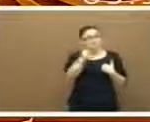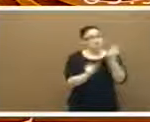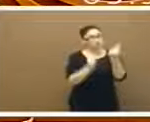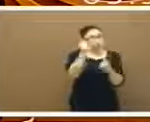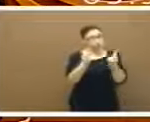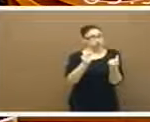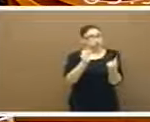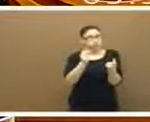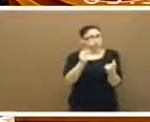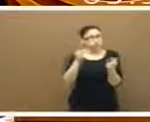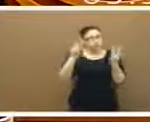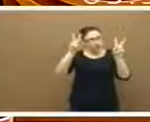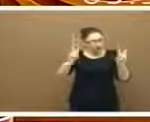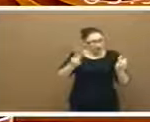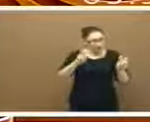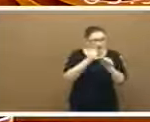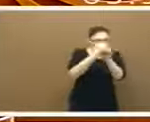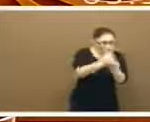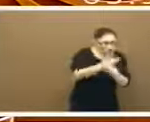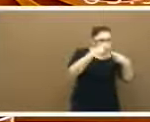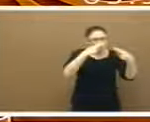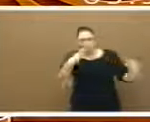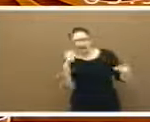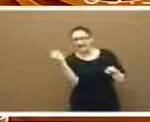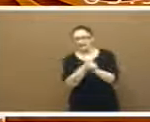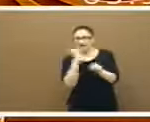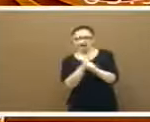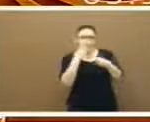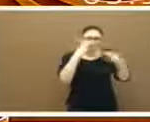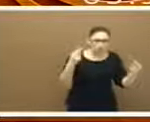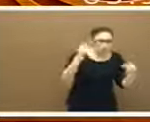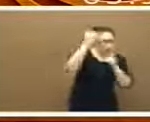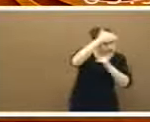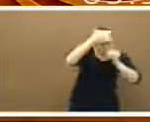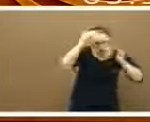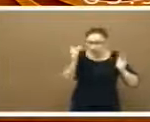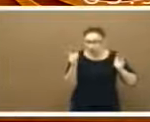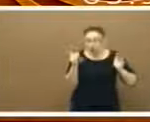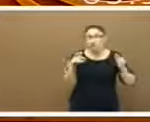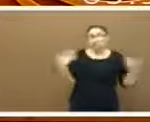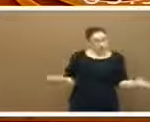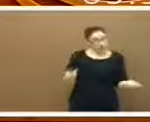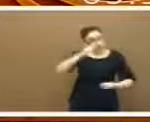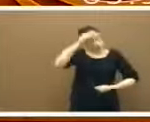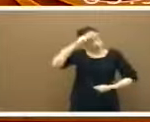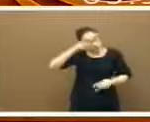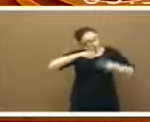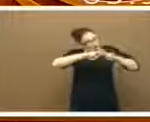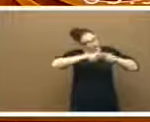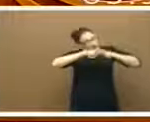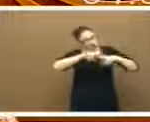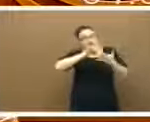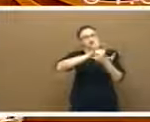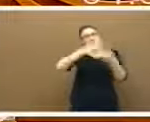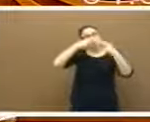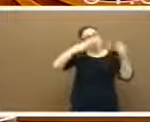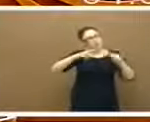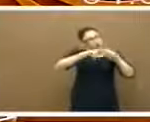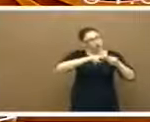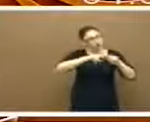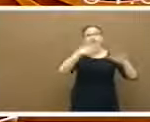por la función pública y el empleado público desde esa óptica de la cultura de la evaluación y desde la cultura del análisis de los servicios públicos que se traduzcan